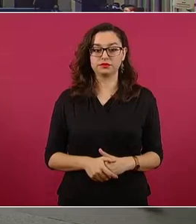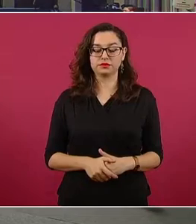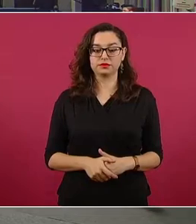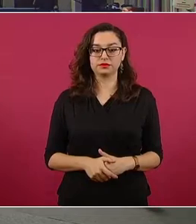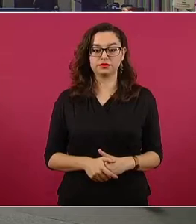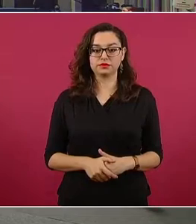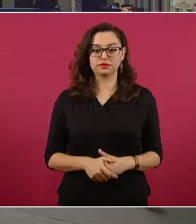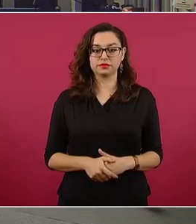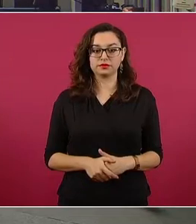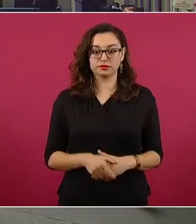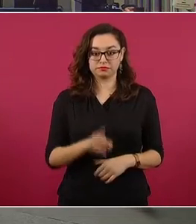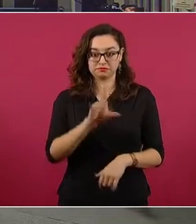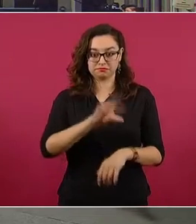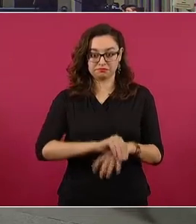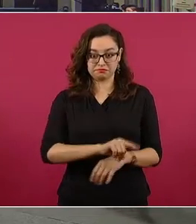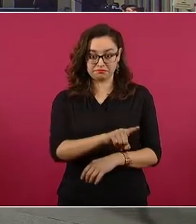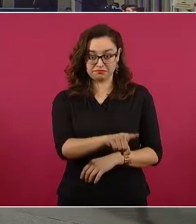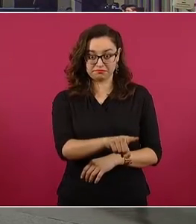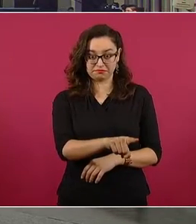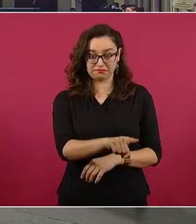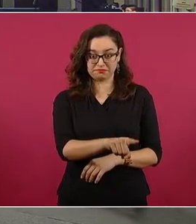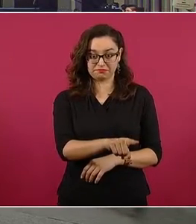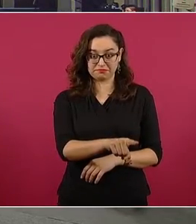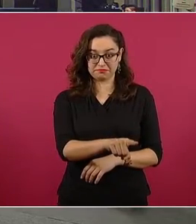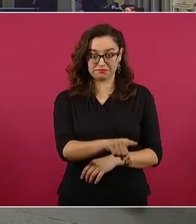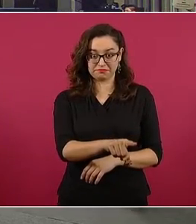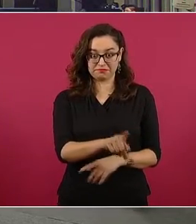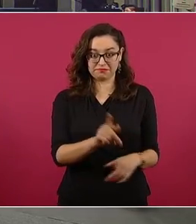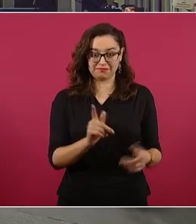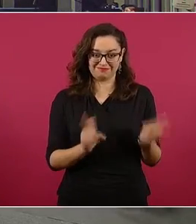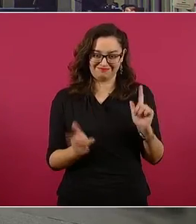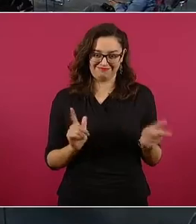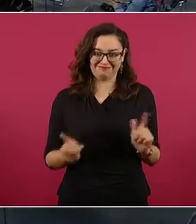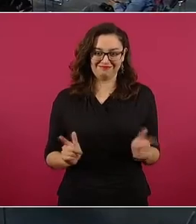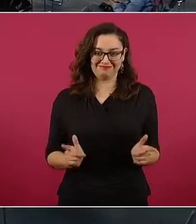¿Ustedes qué dicen? ¿Le damos al tejano?